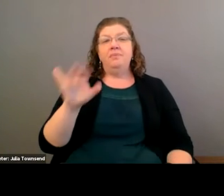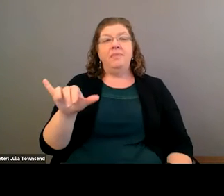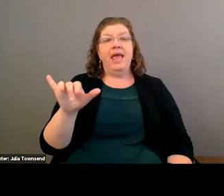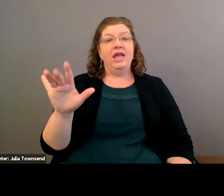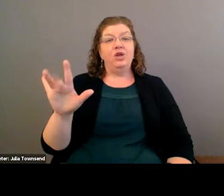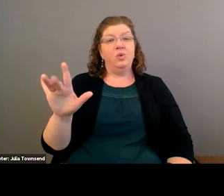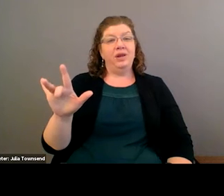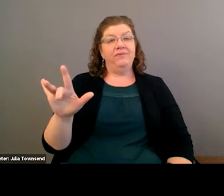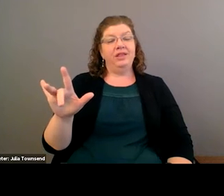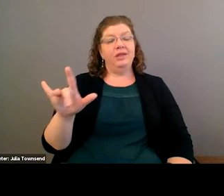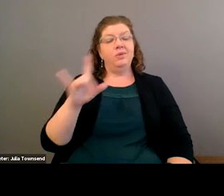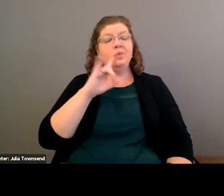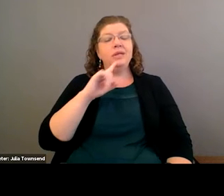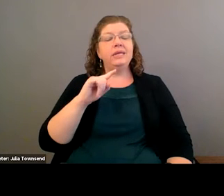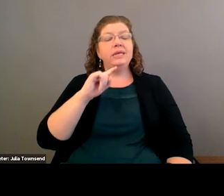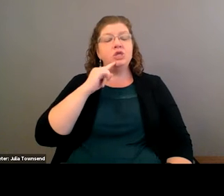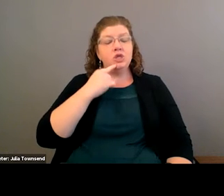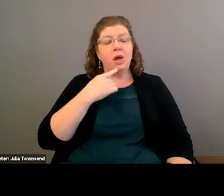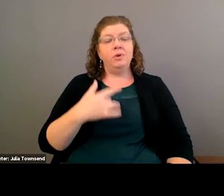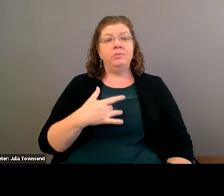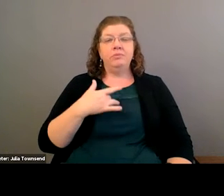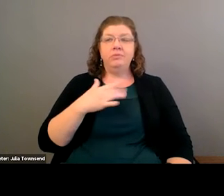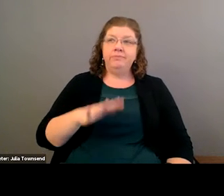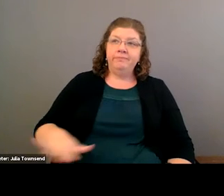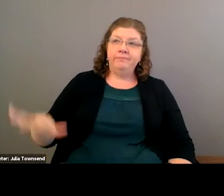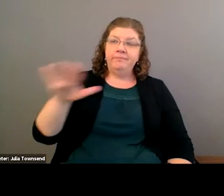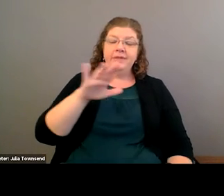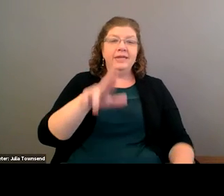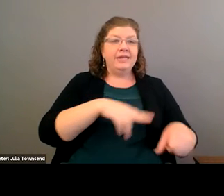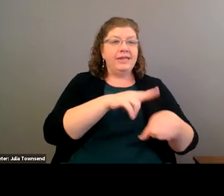mayo quería mencionar